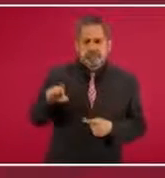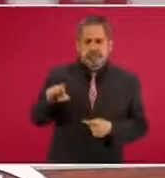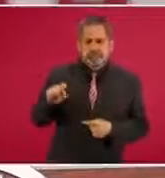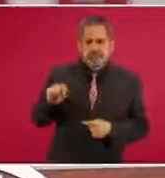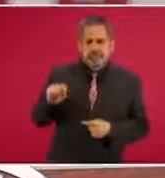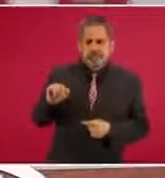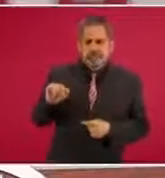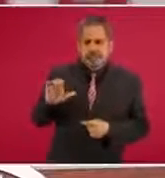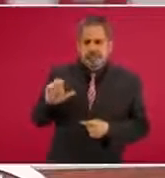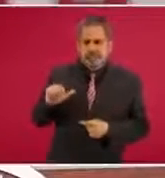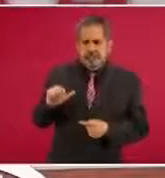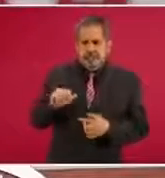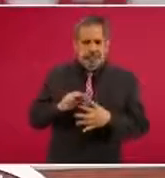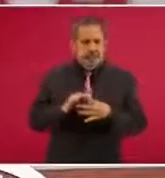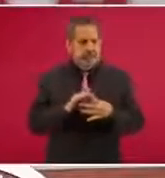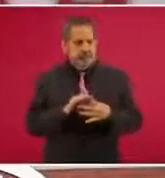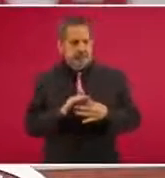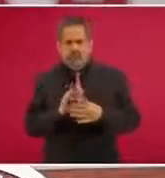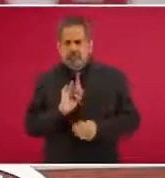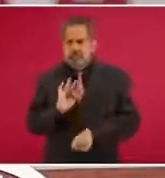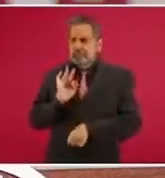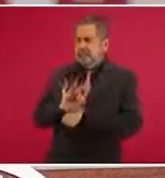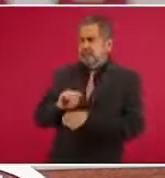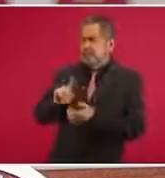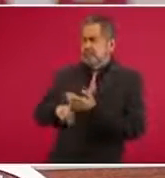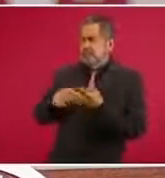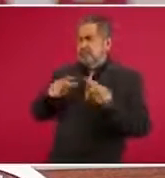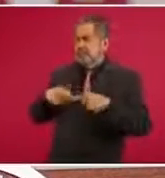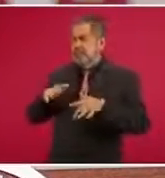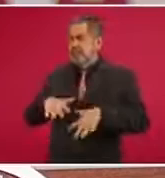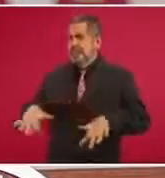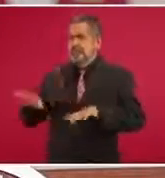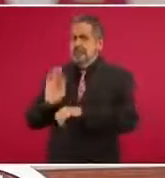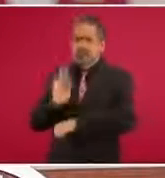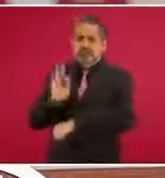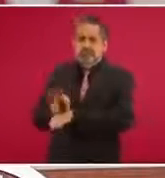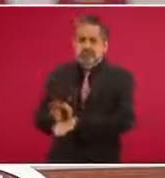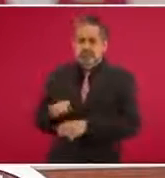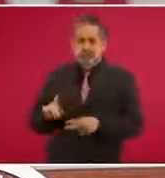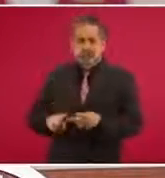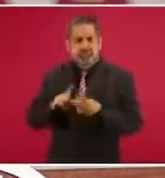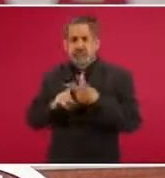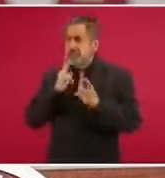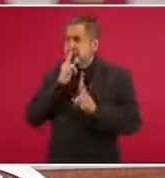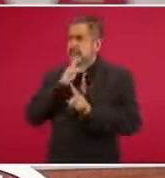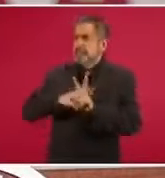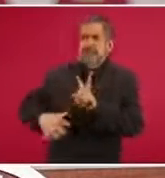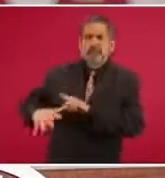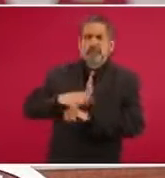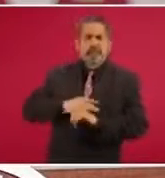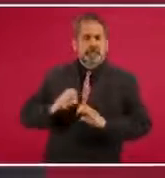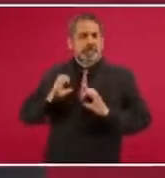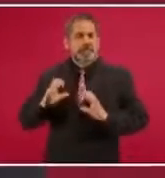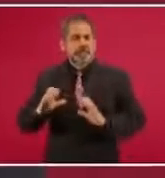donde se protege a los trabajadores se debe de proteger el medio ambiente